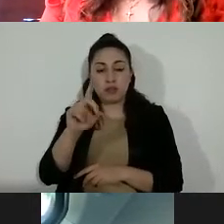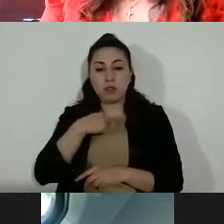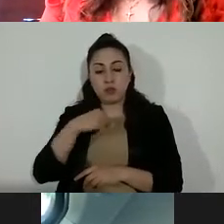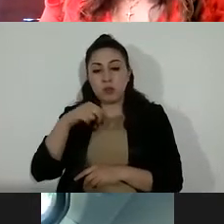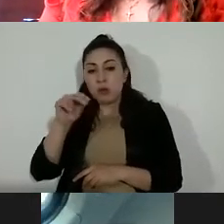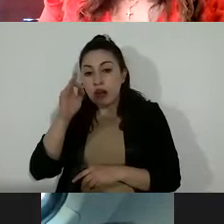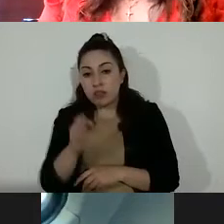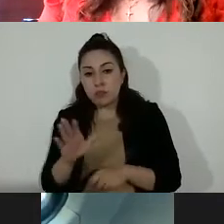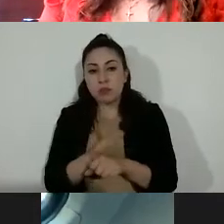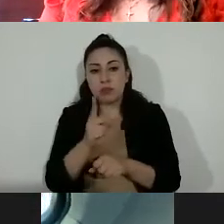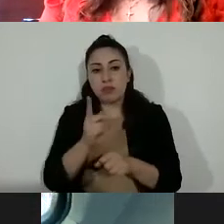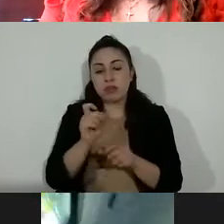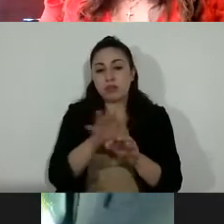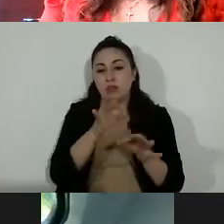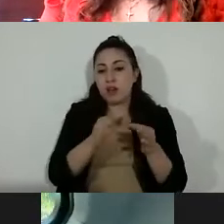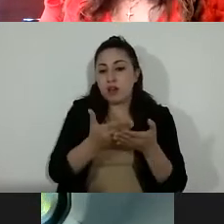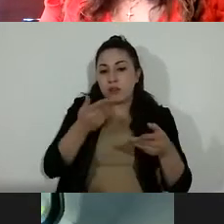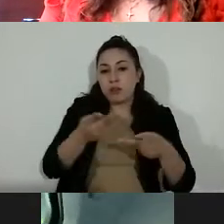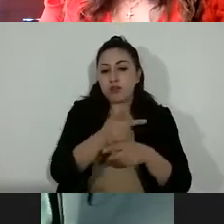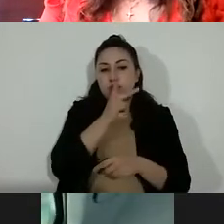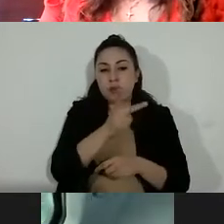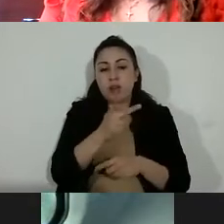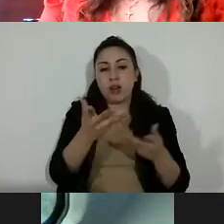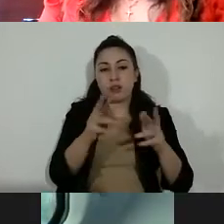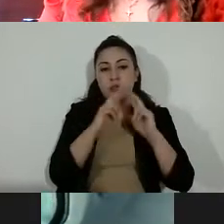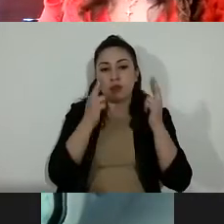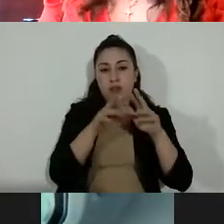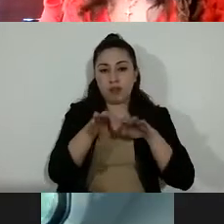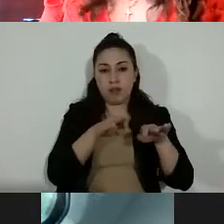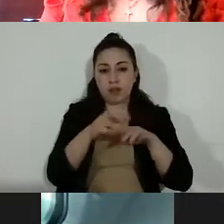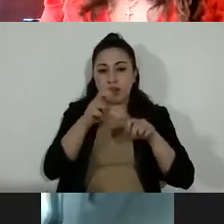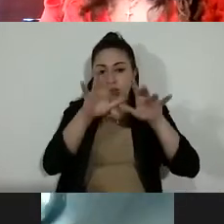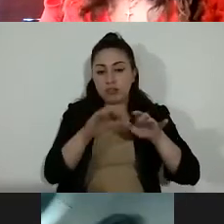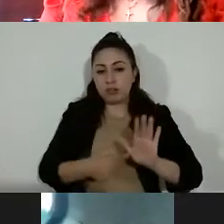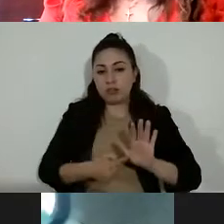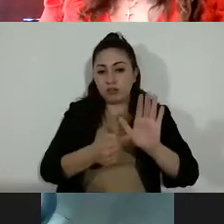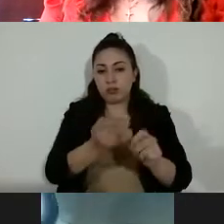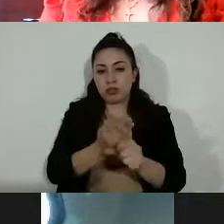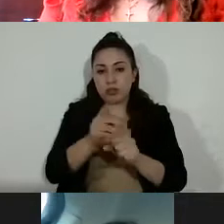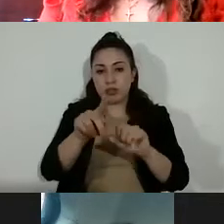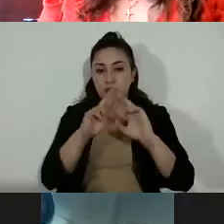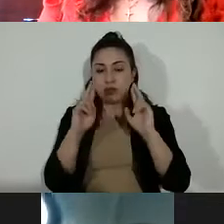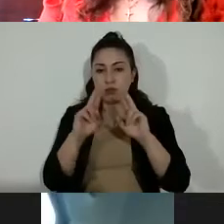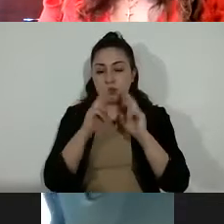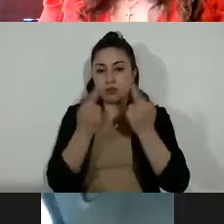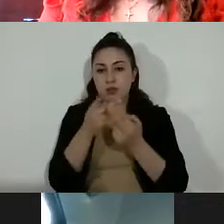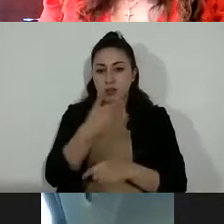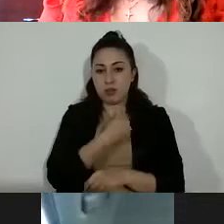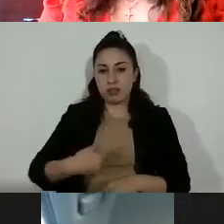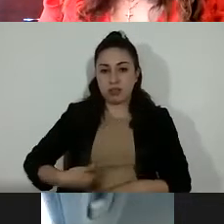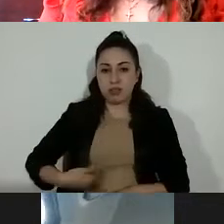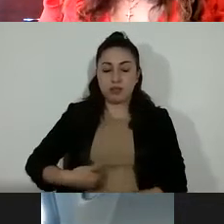que respetaremos el acuerdo de nuestra mesa de trabajo y que es el documento que presenta hoy el presidente de la